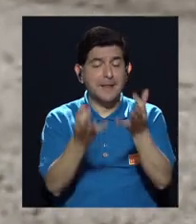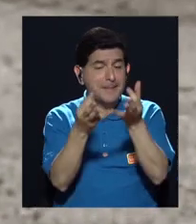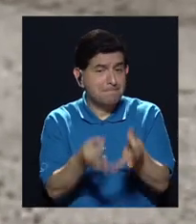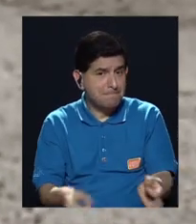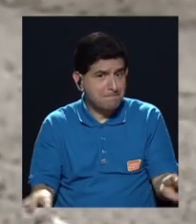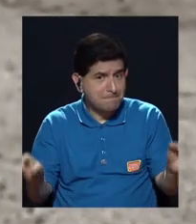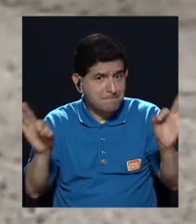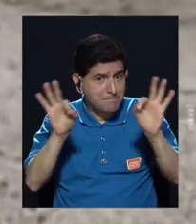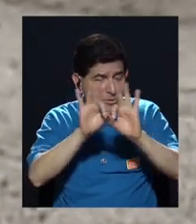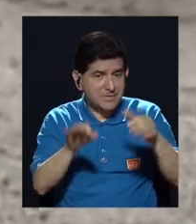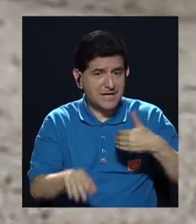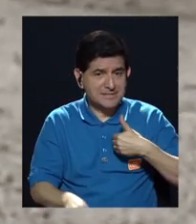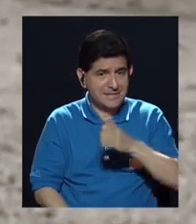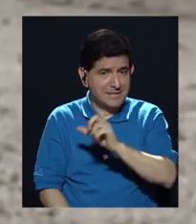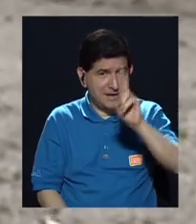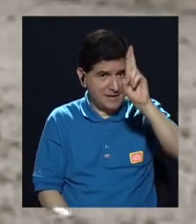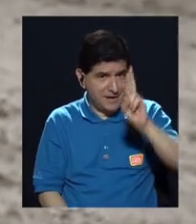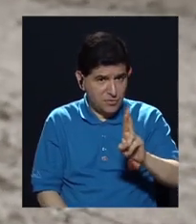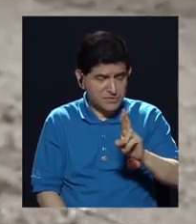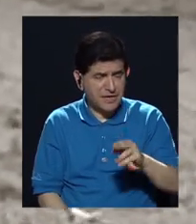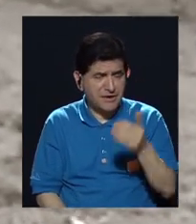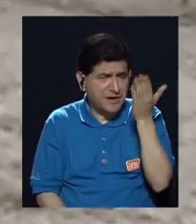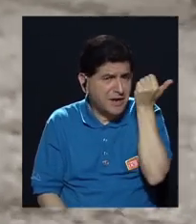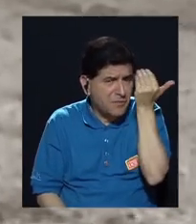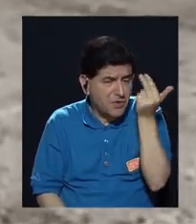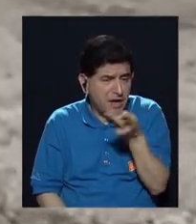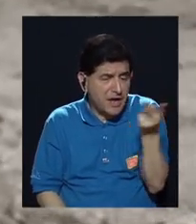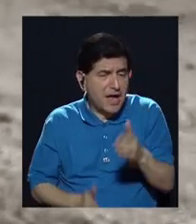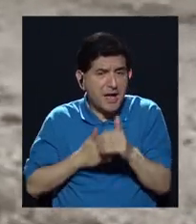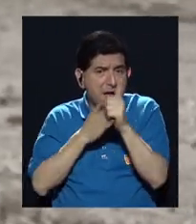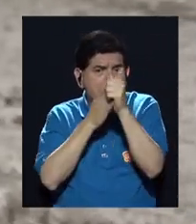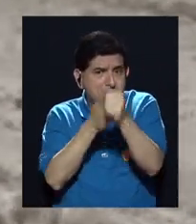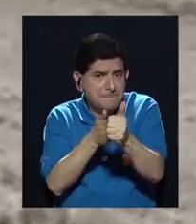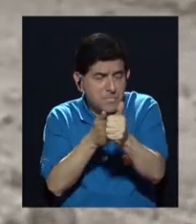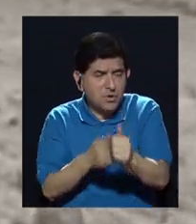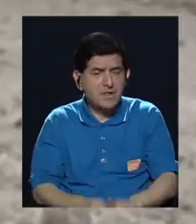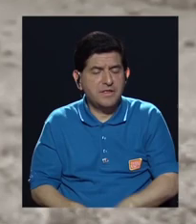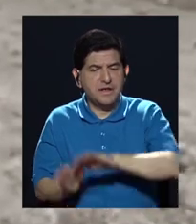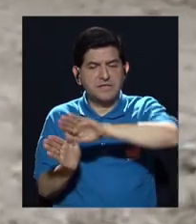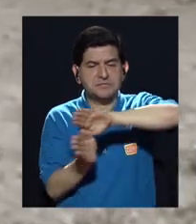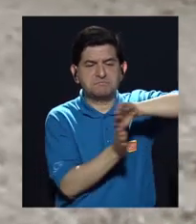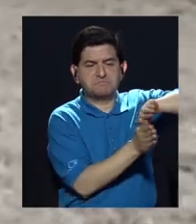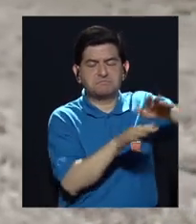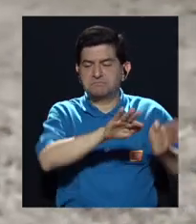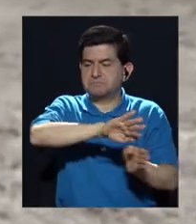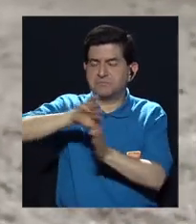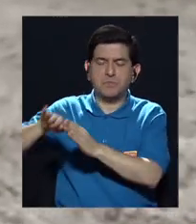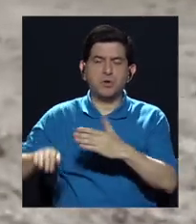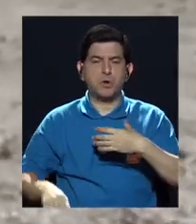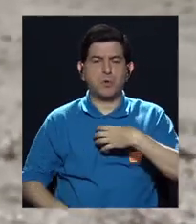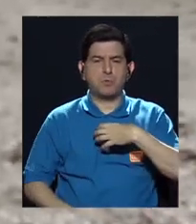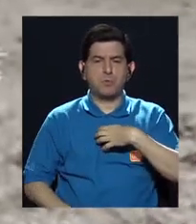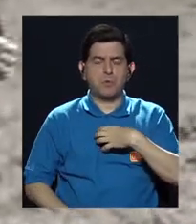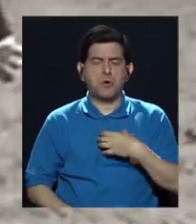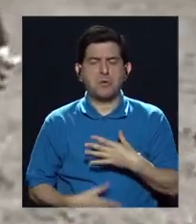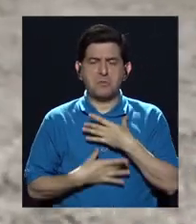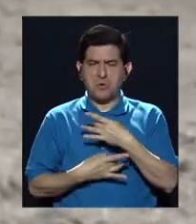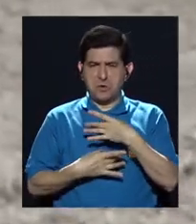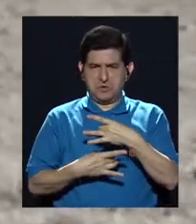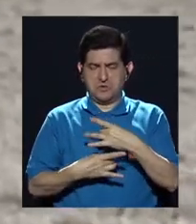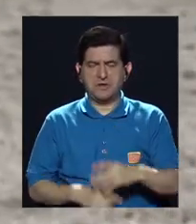la importancia que tiene para Costa Rica es que estos dos líderes ponen a un lado su ego, ponen a un